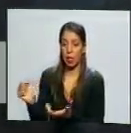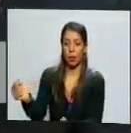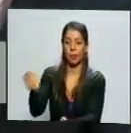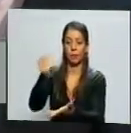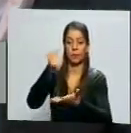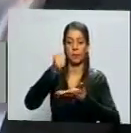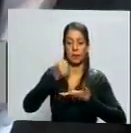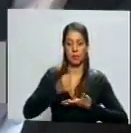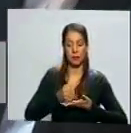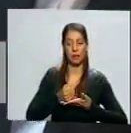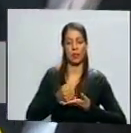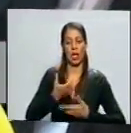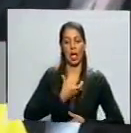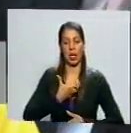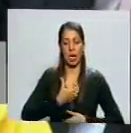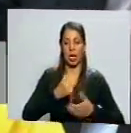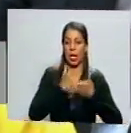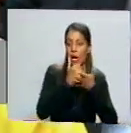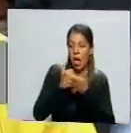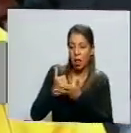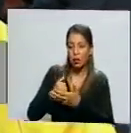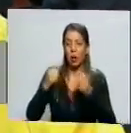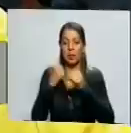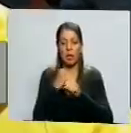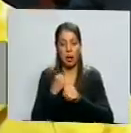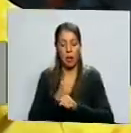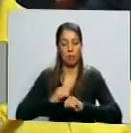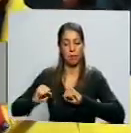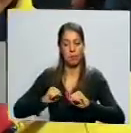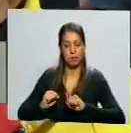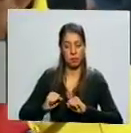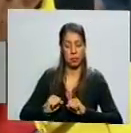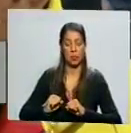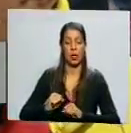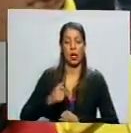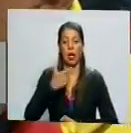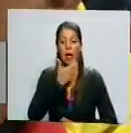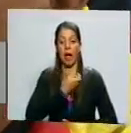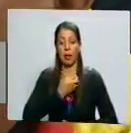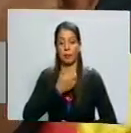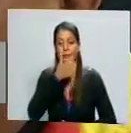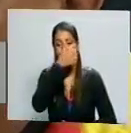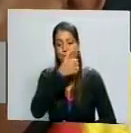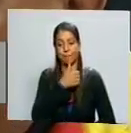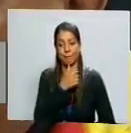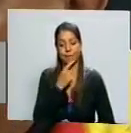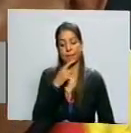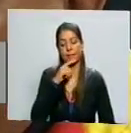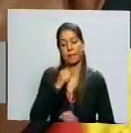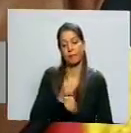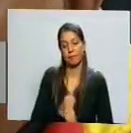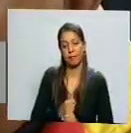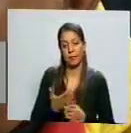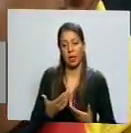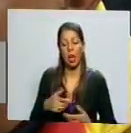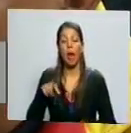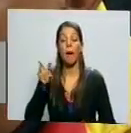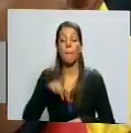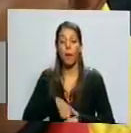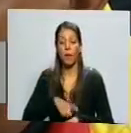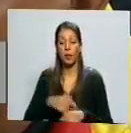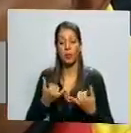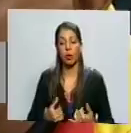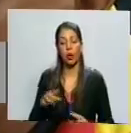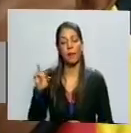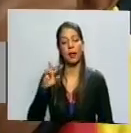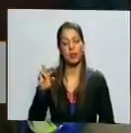en obras, en medidas, en acciones, en bienes y servicios para el pueblo. Y más aún en este momento que atraviesa nuestra patria,